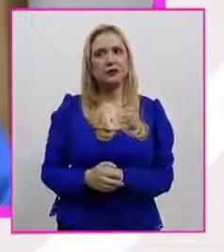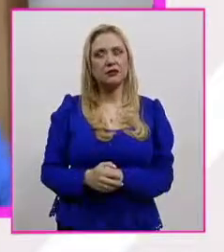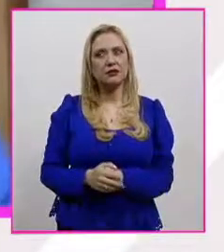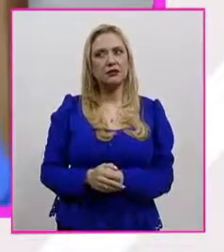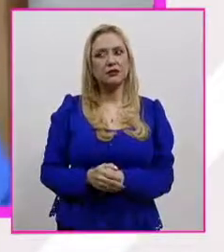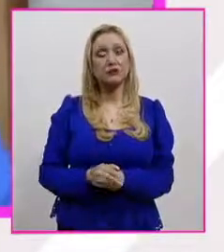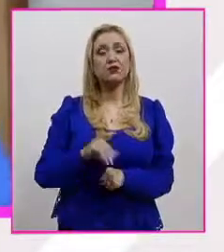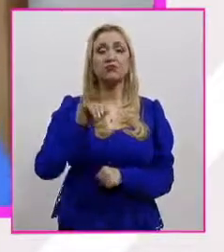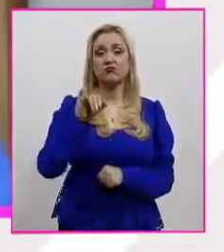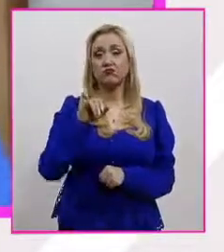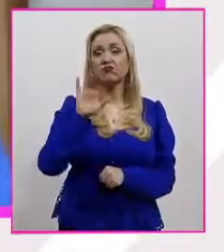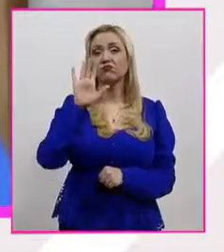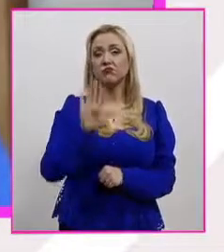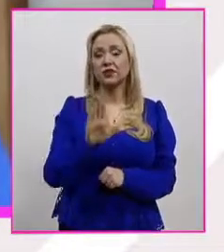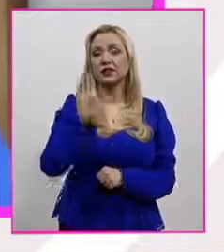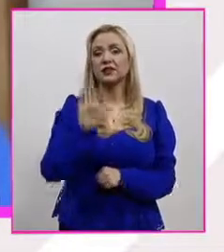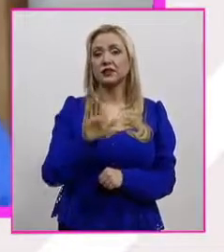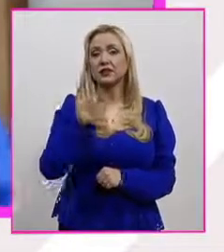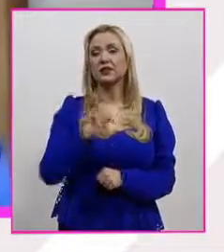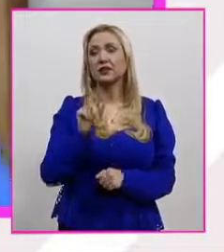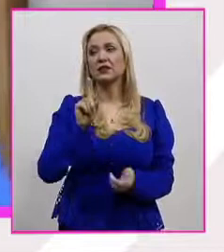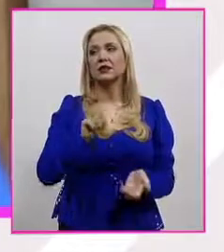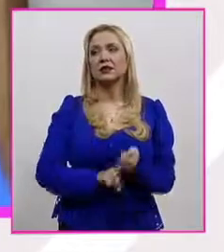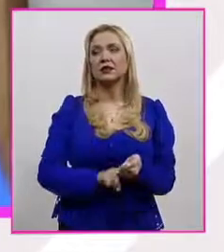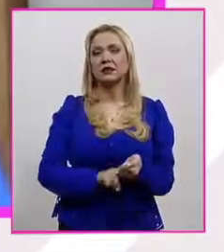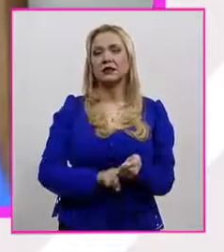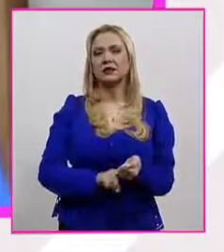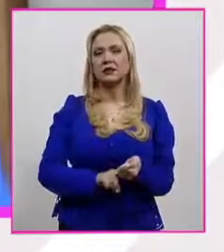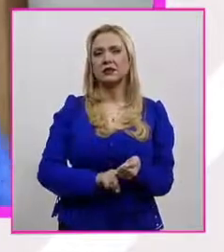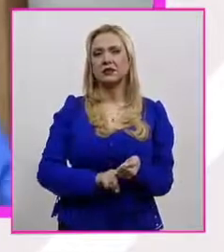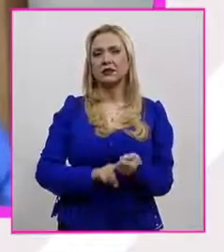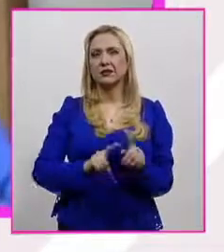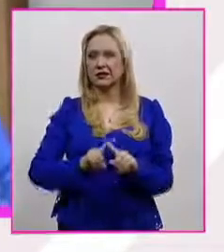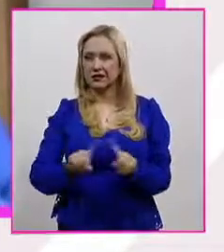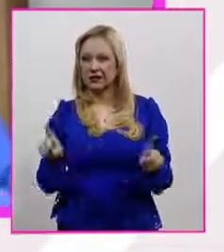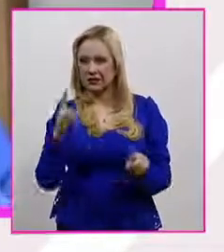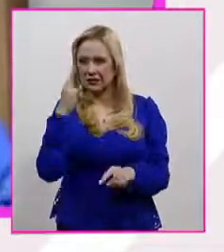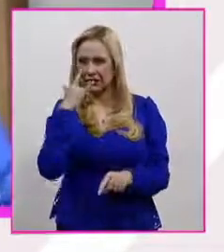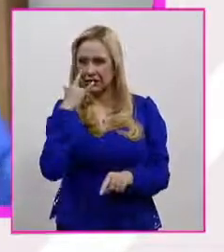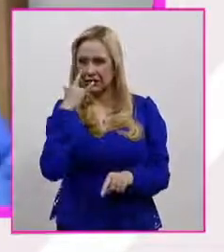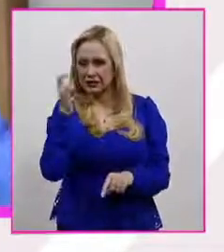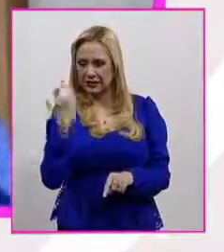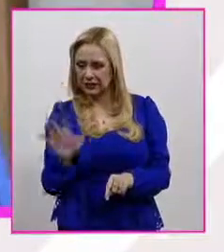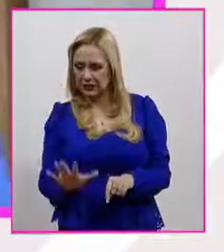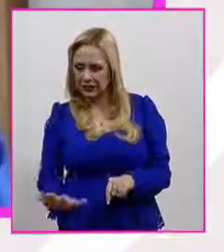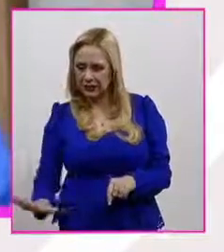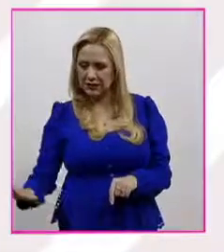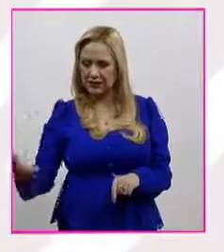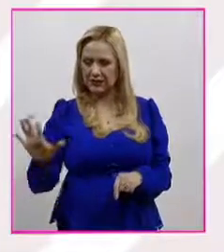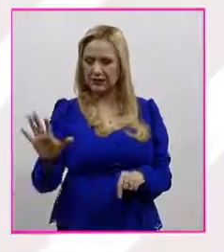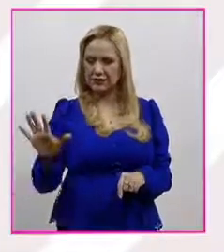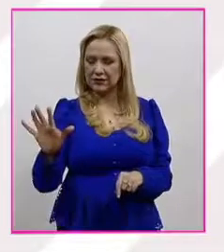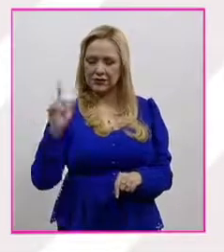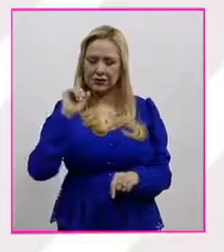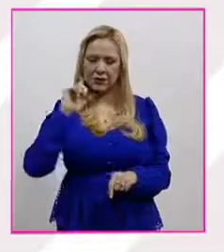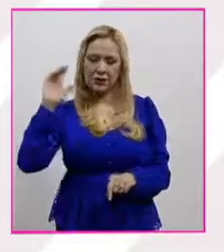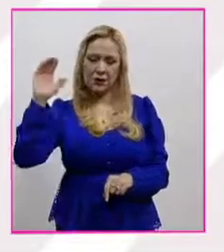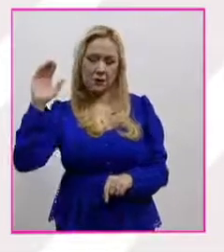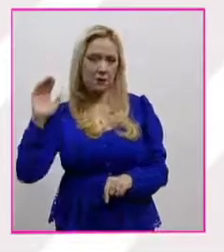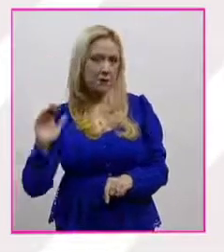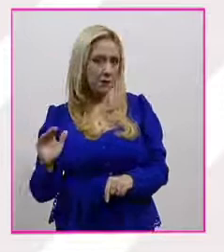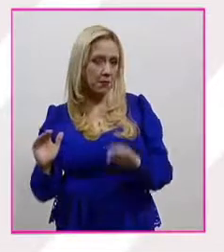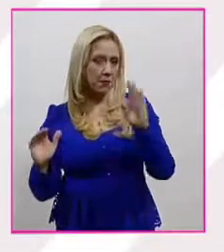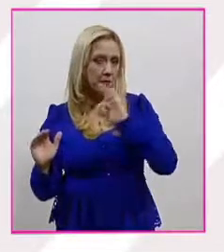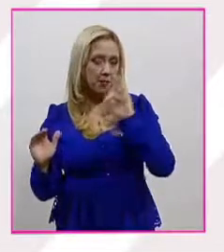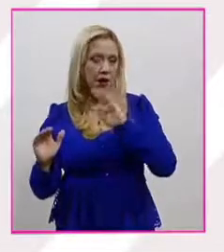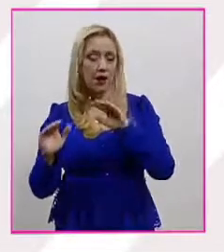si tuvieras los dados cargados. Igual hay una probabilidad de que pierdas, pero la probabilidad es menor si tienes un tono de